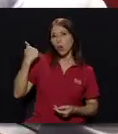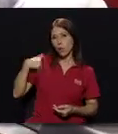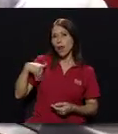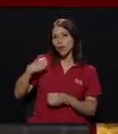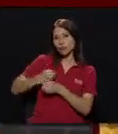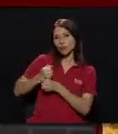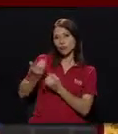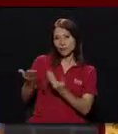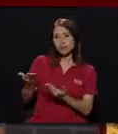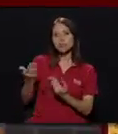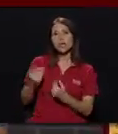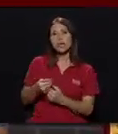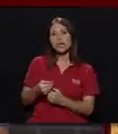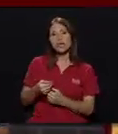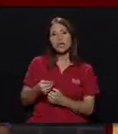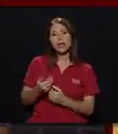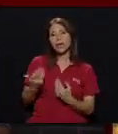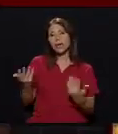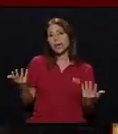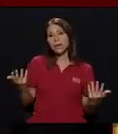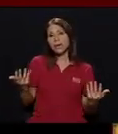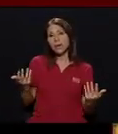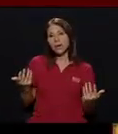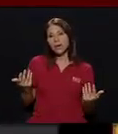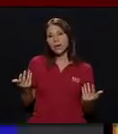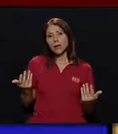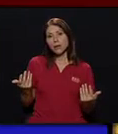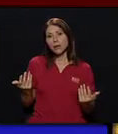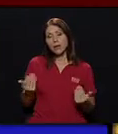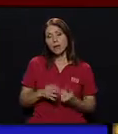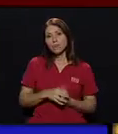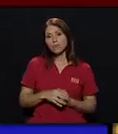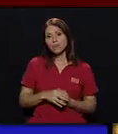mi abuelo fue apicultor, digamos que era toda una...